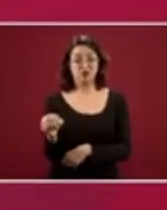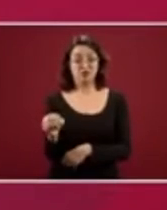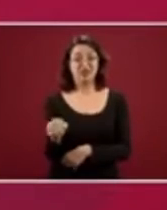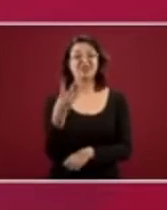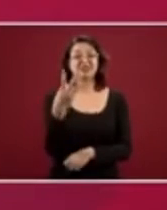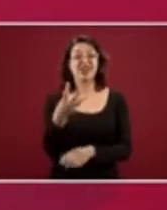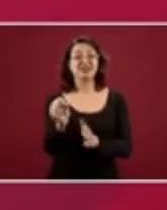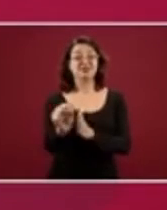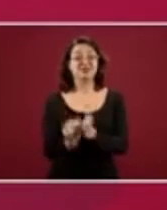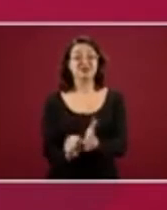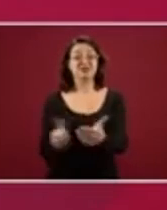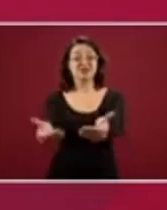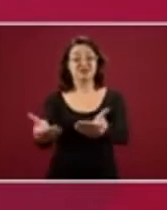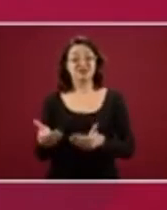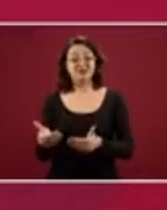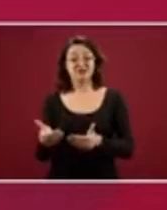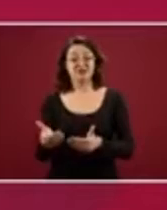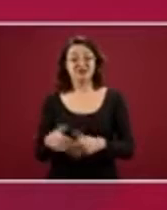3 meses, ¿no?